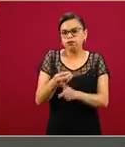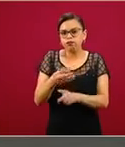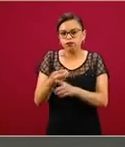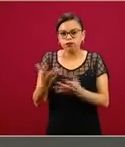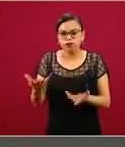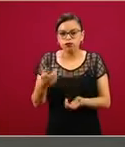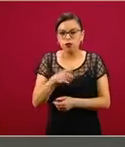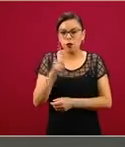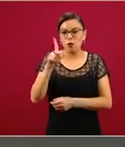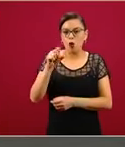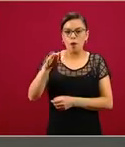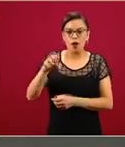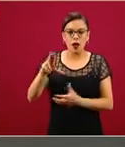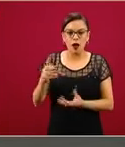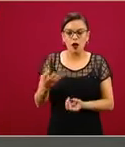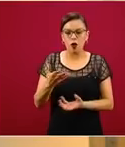plomeros,